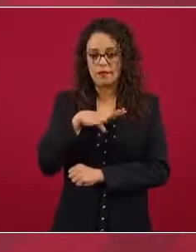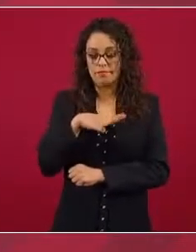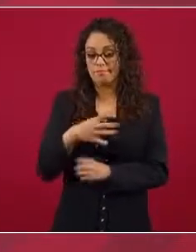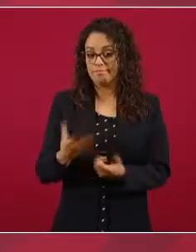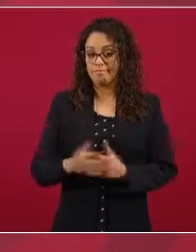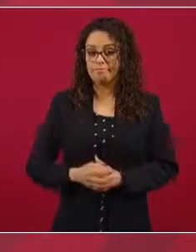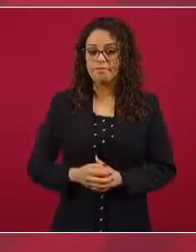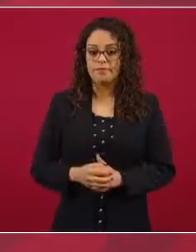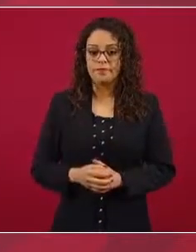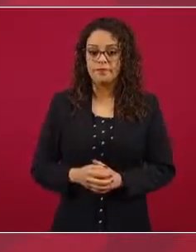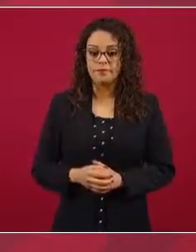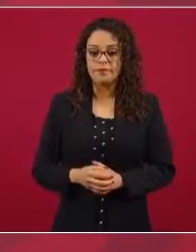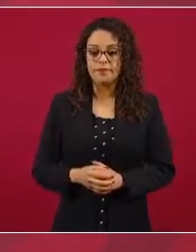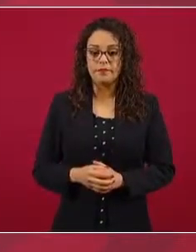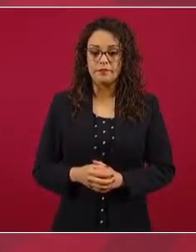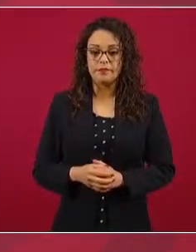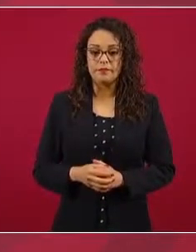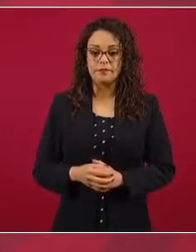Entonces,